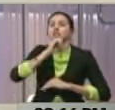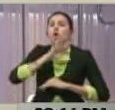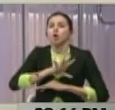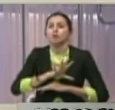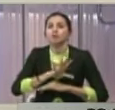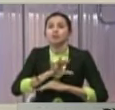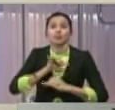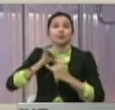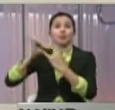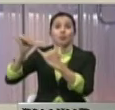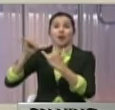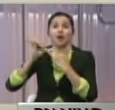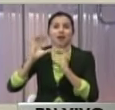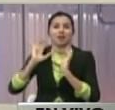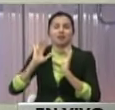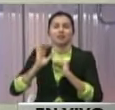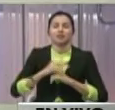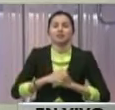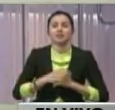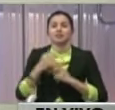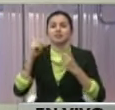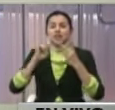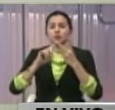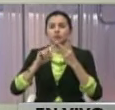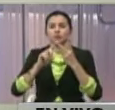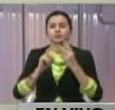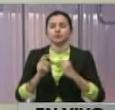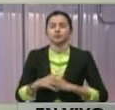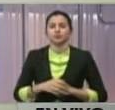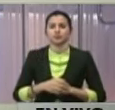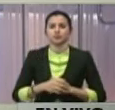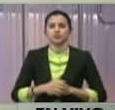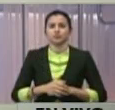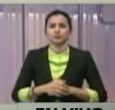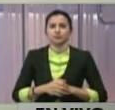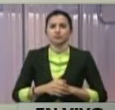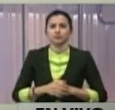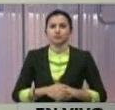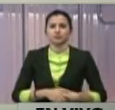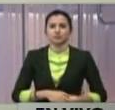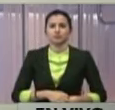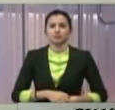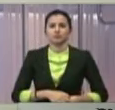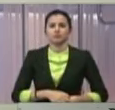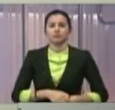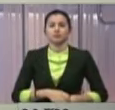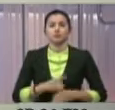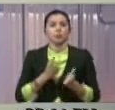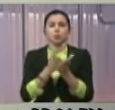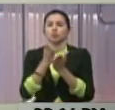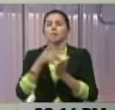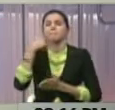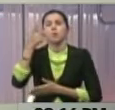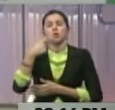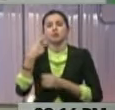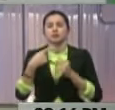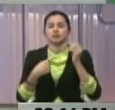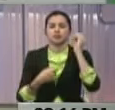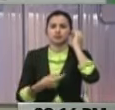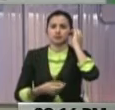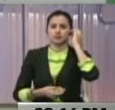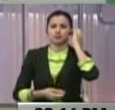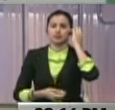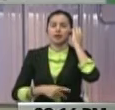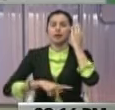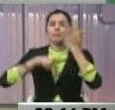une. Y en segundo término, pues, llevar adelante la política establecida en el